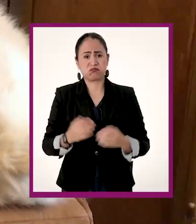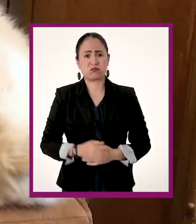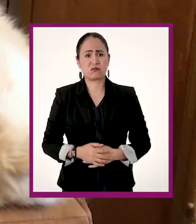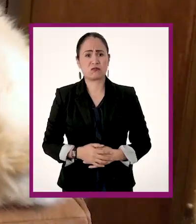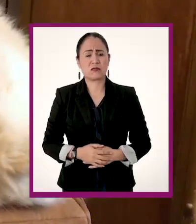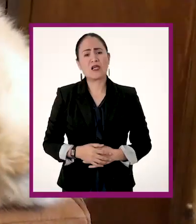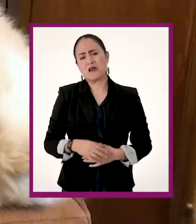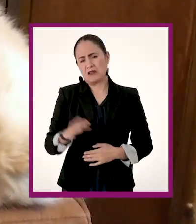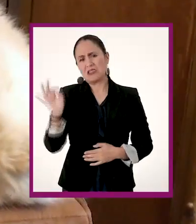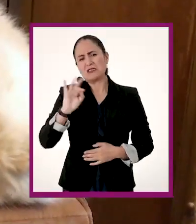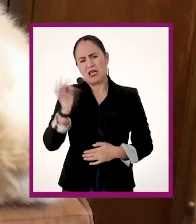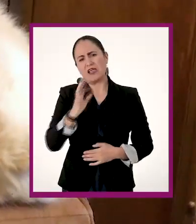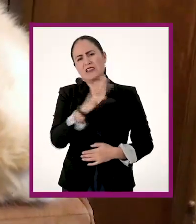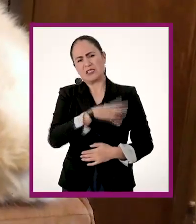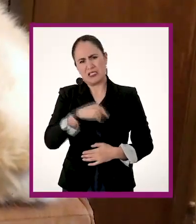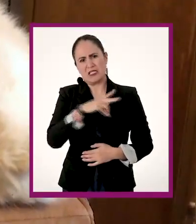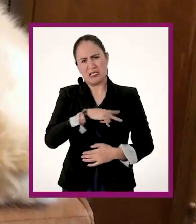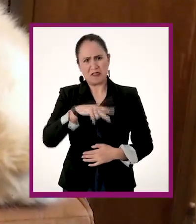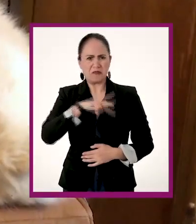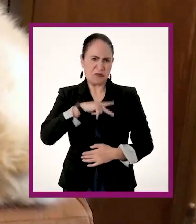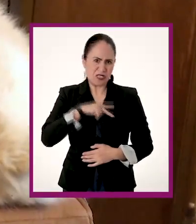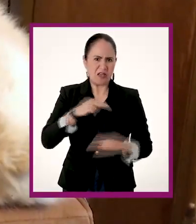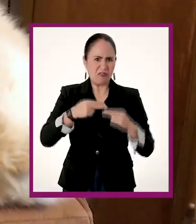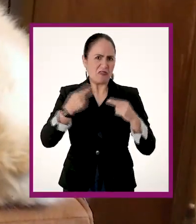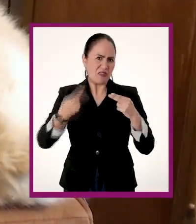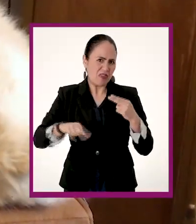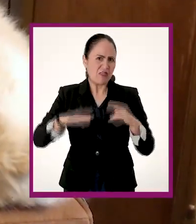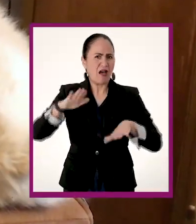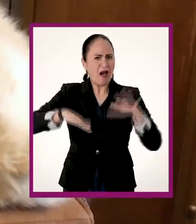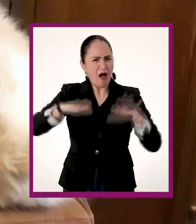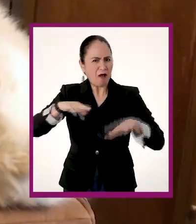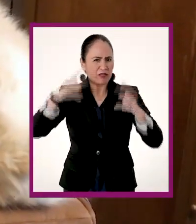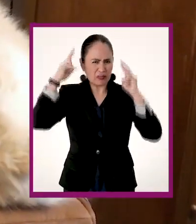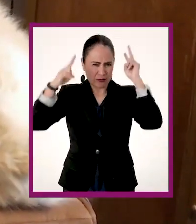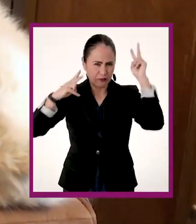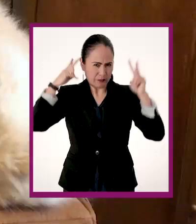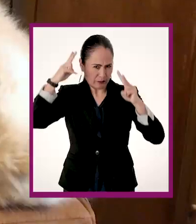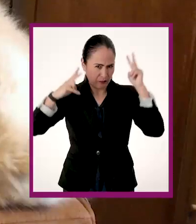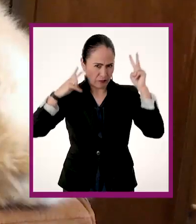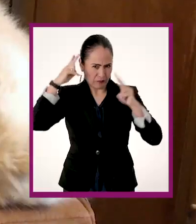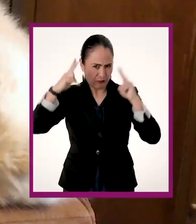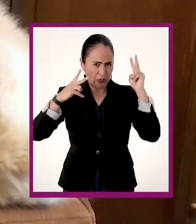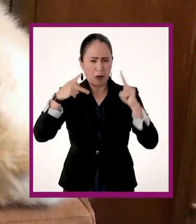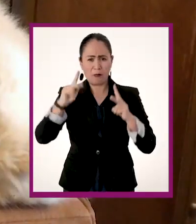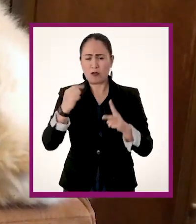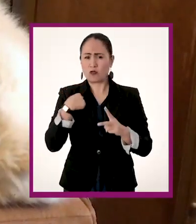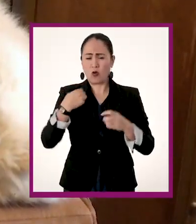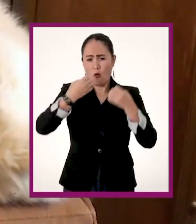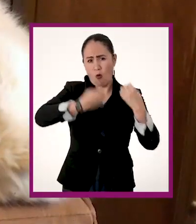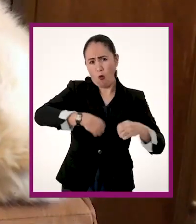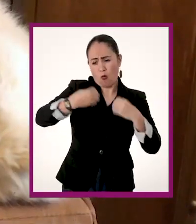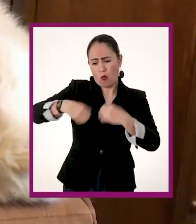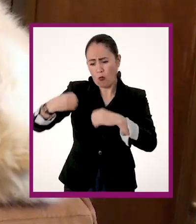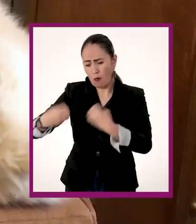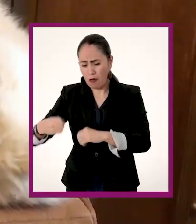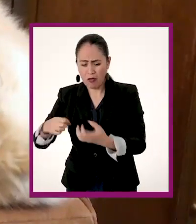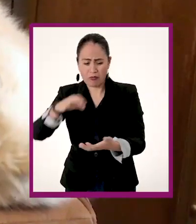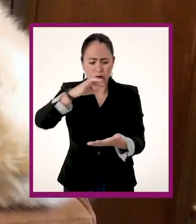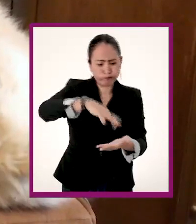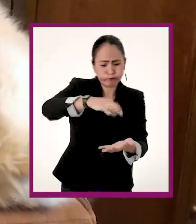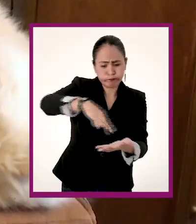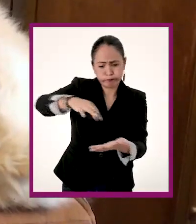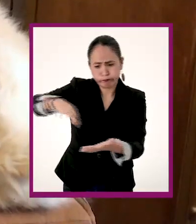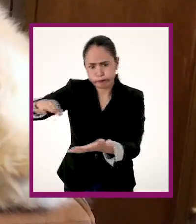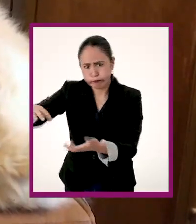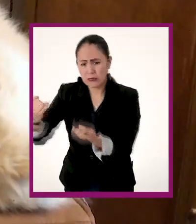vida urbana. Van mis hijas, van mi nieta, van de vez en cuando, y he estado ocupada en la